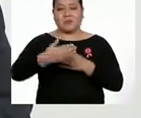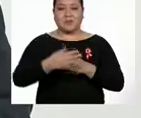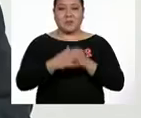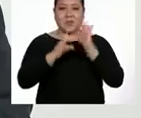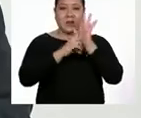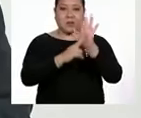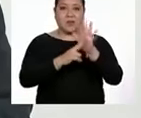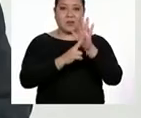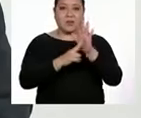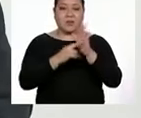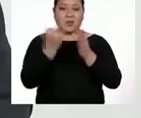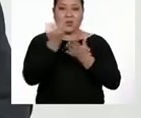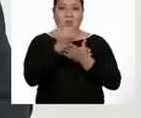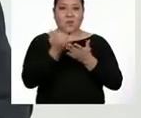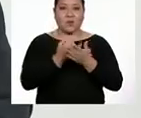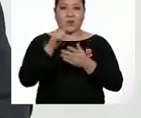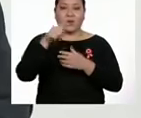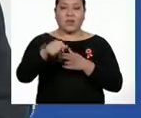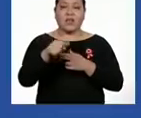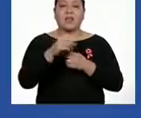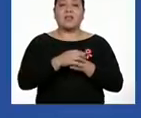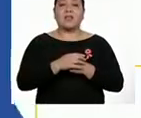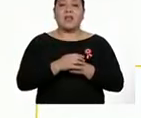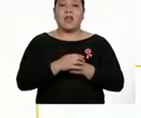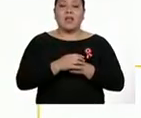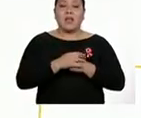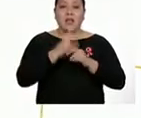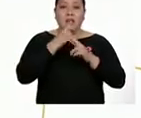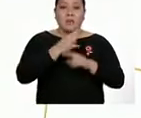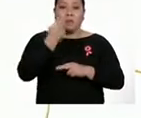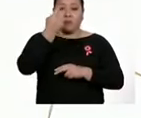la representación gráfica de los resultados de cada mes.